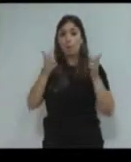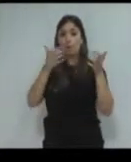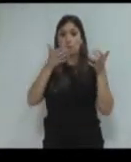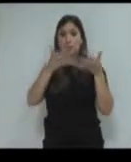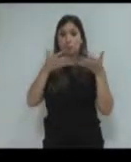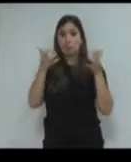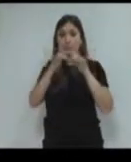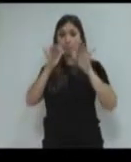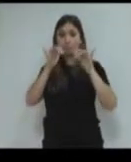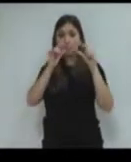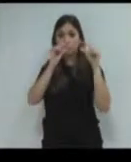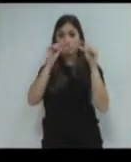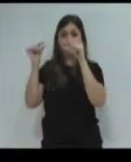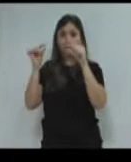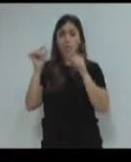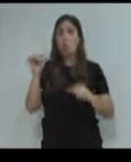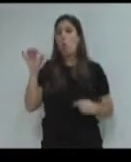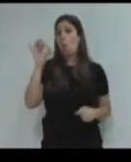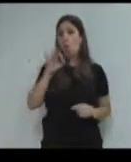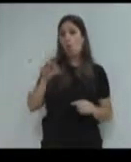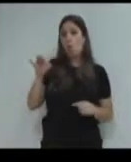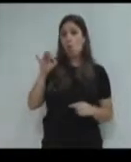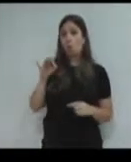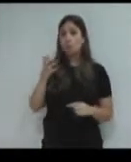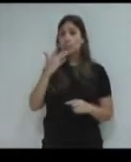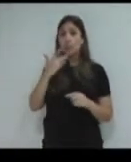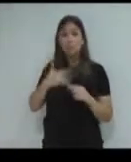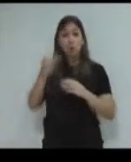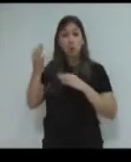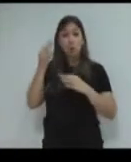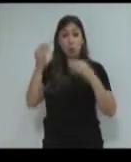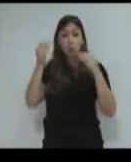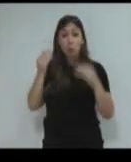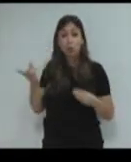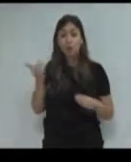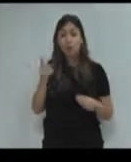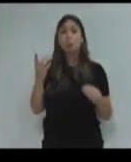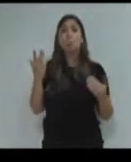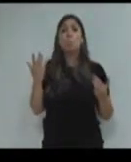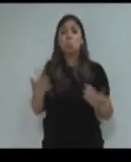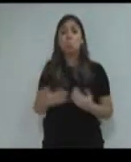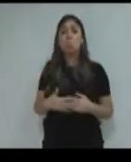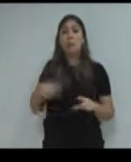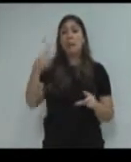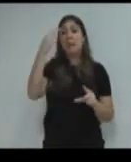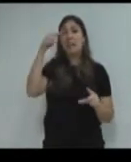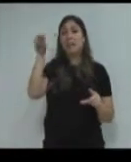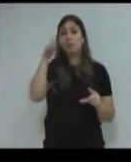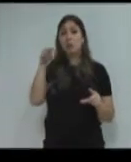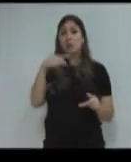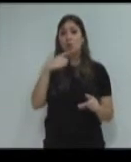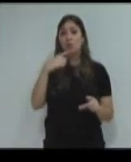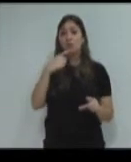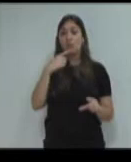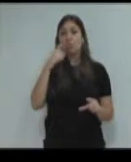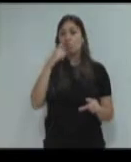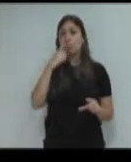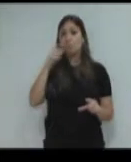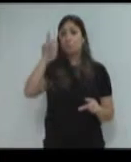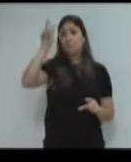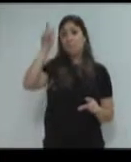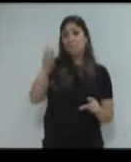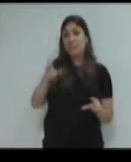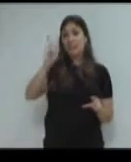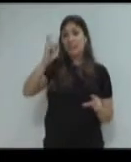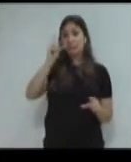es o sea, el lector de pantalla va a leer que esa es la fila X, columna X, que